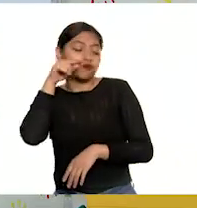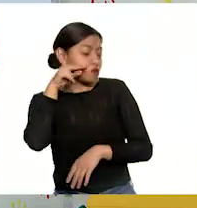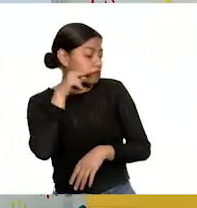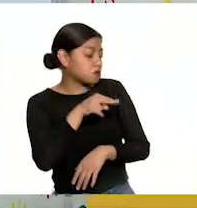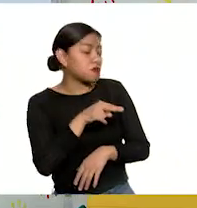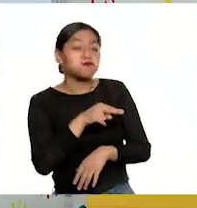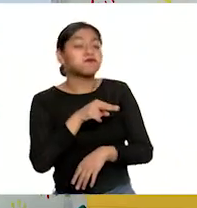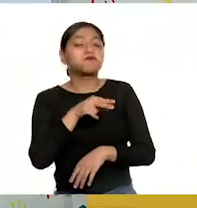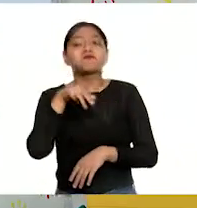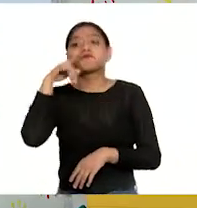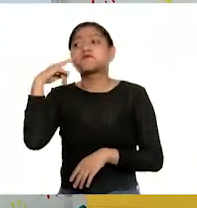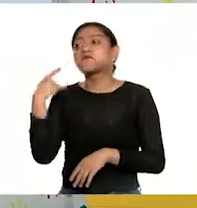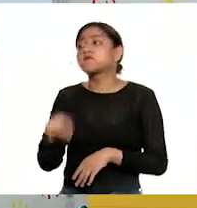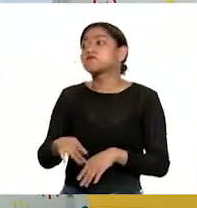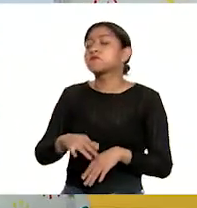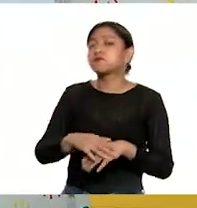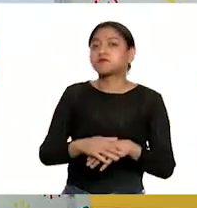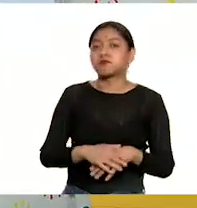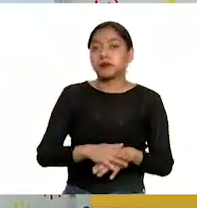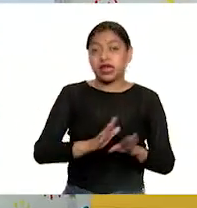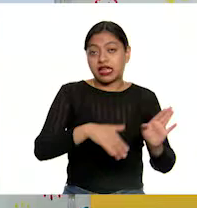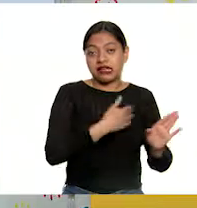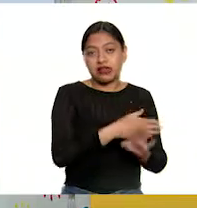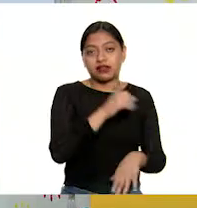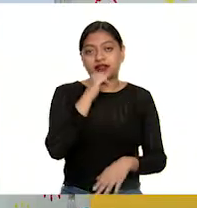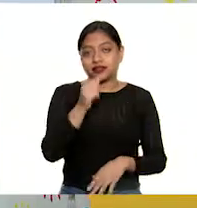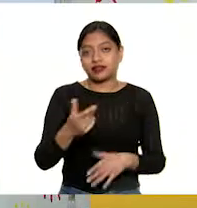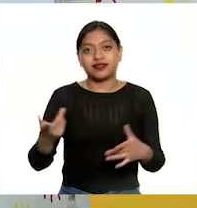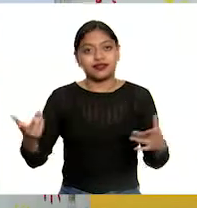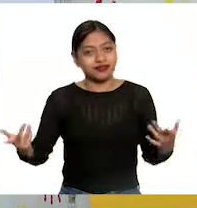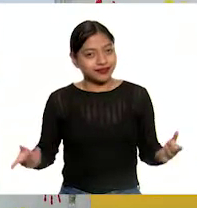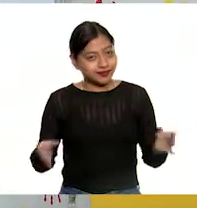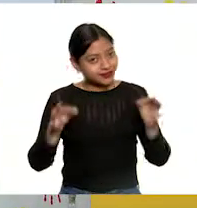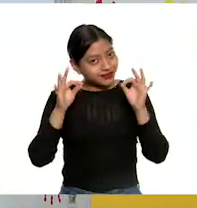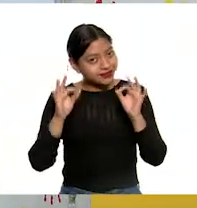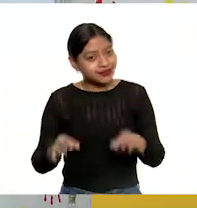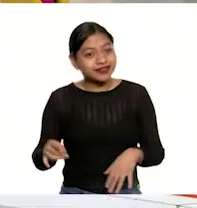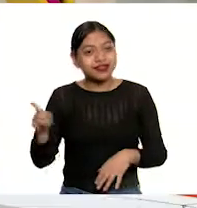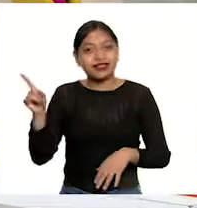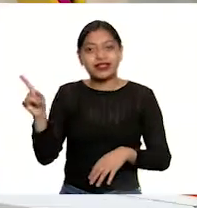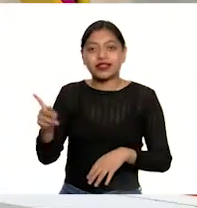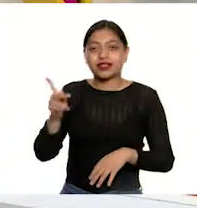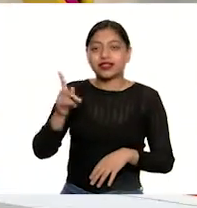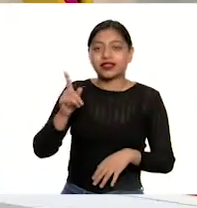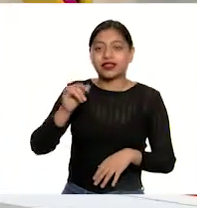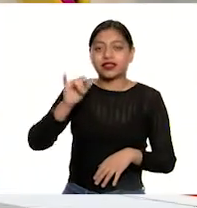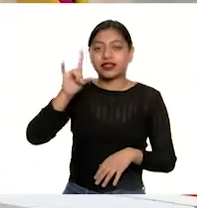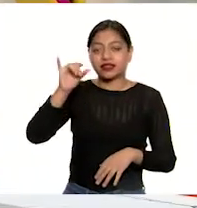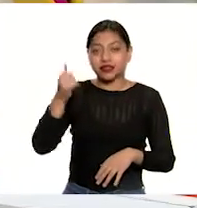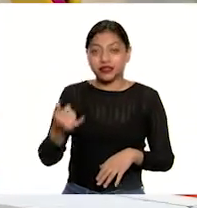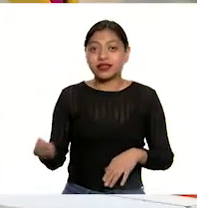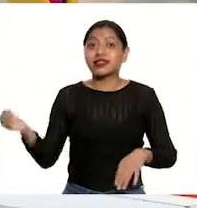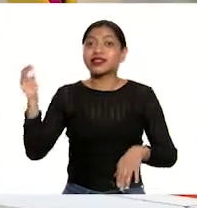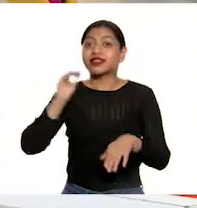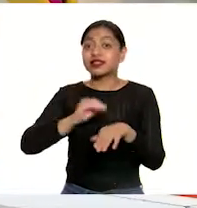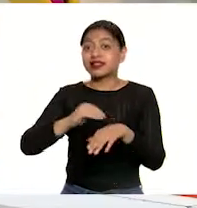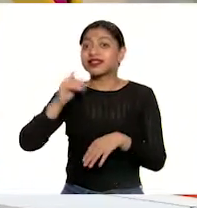molestaran. ¡Ay, excelente! Y si se dan cuenta, Pili está agregando algo